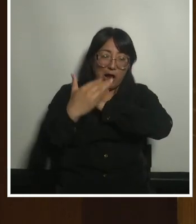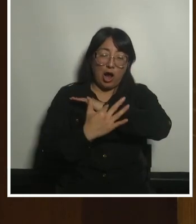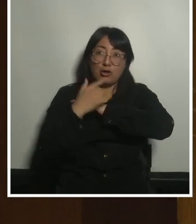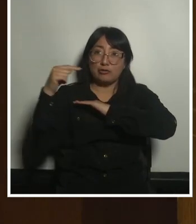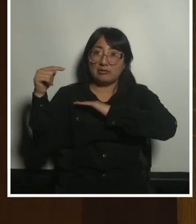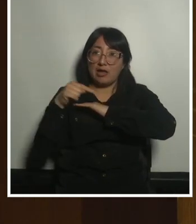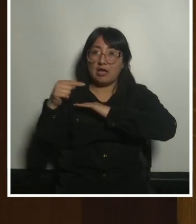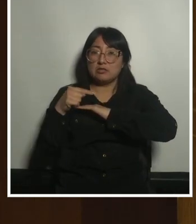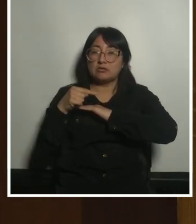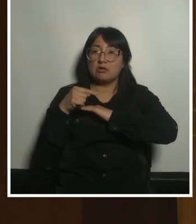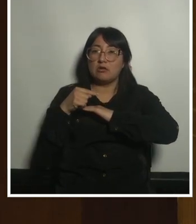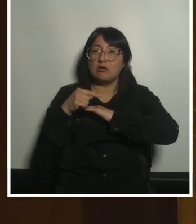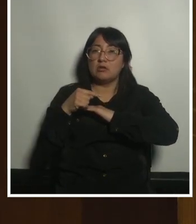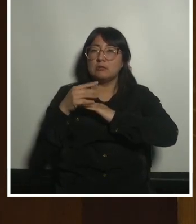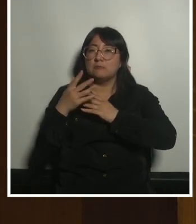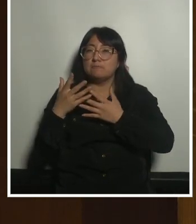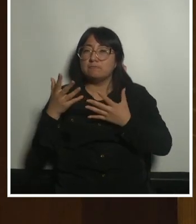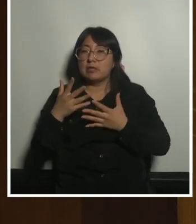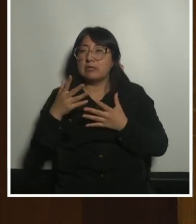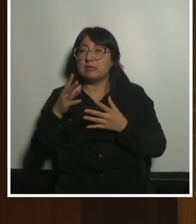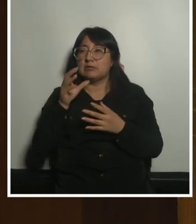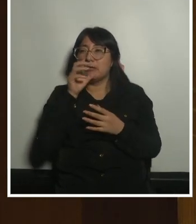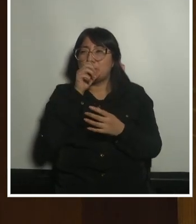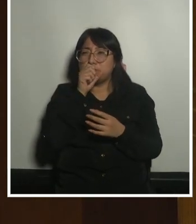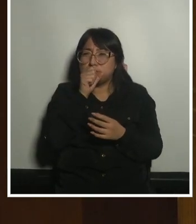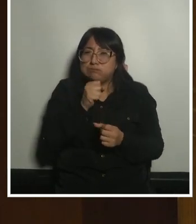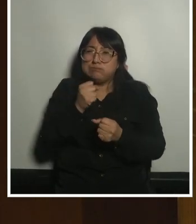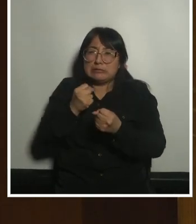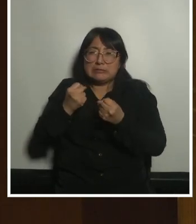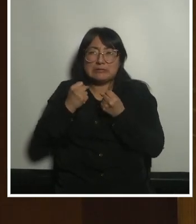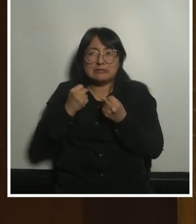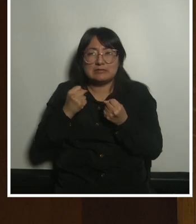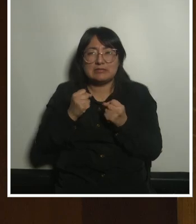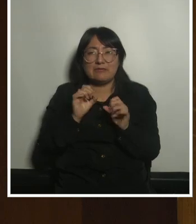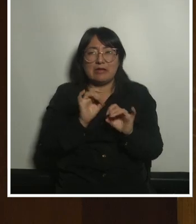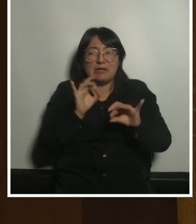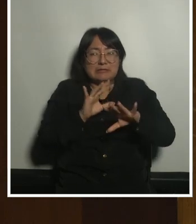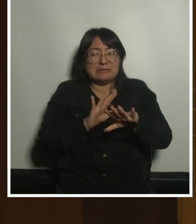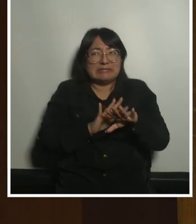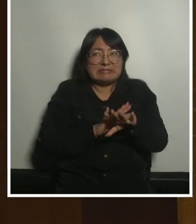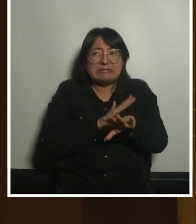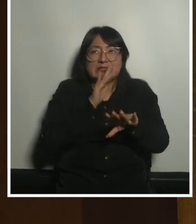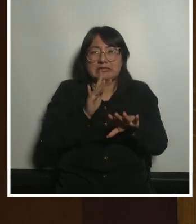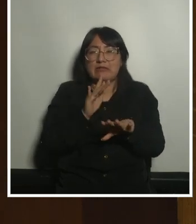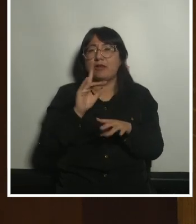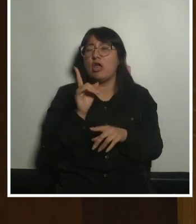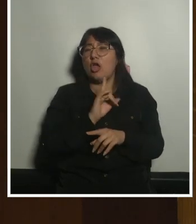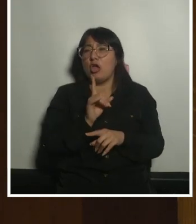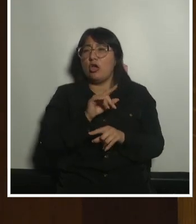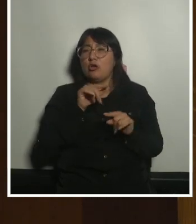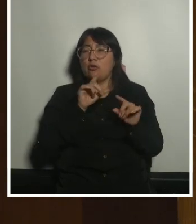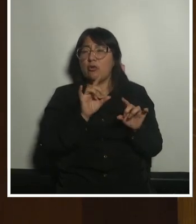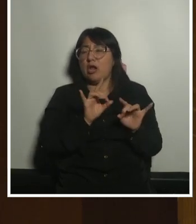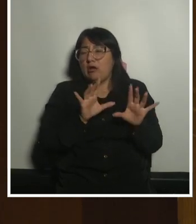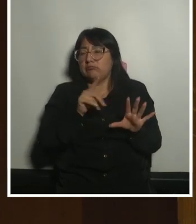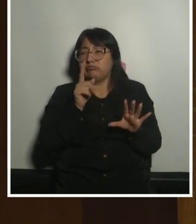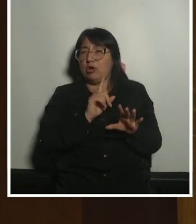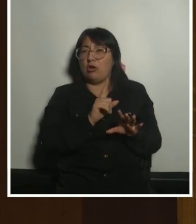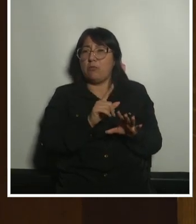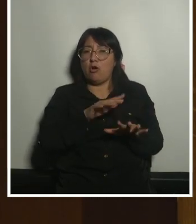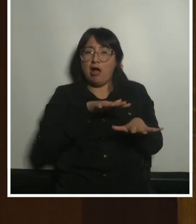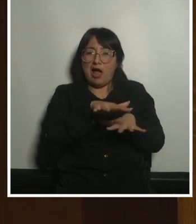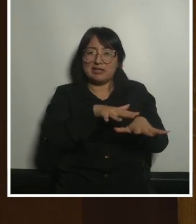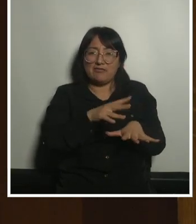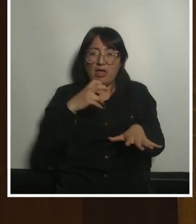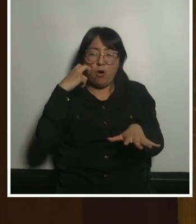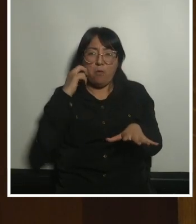altamente resiliente, pero resiliente para eventos de la naturaleza. No es resiliente para eventos de las actividades humanas.